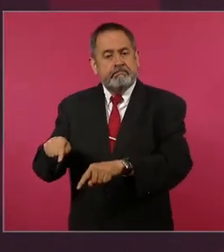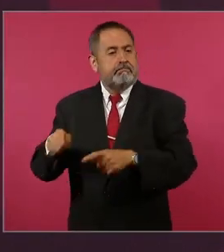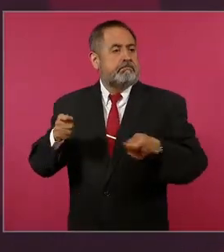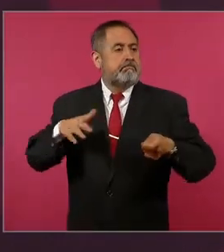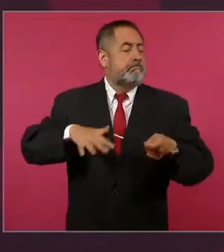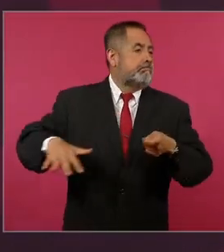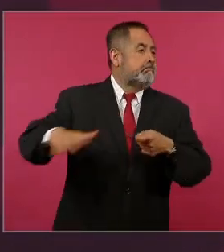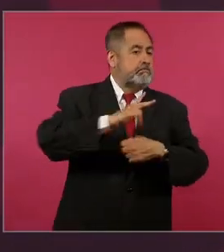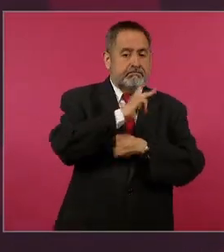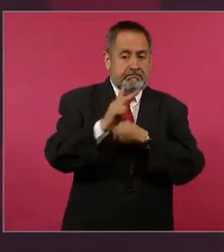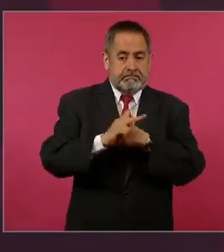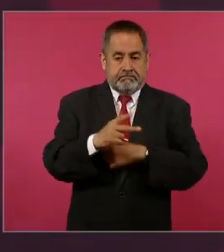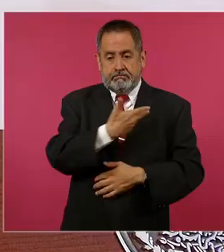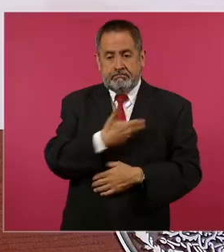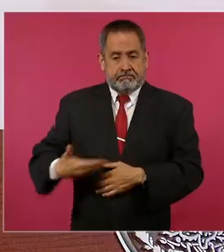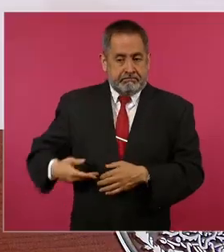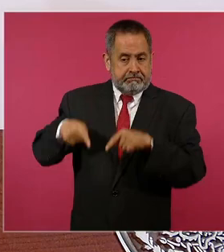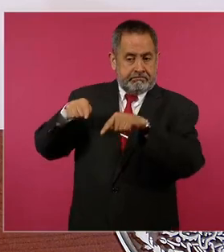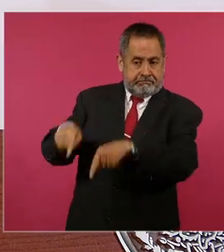del país